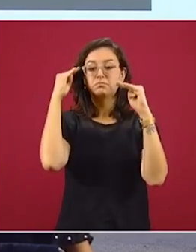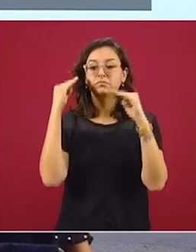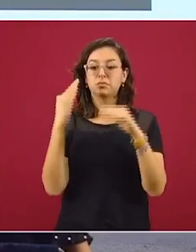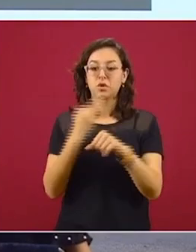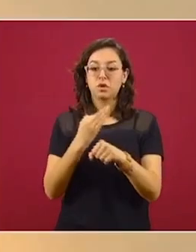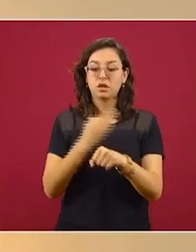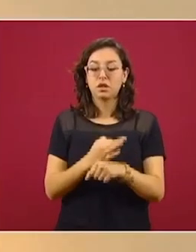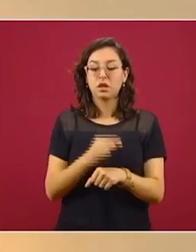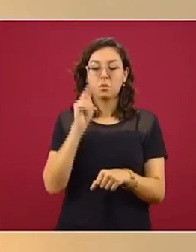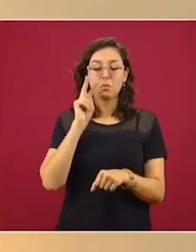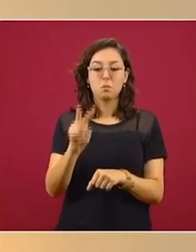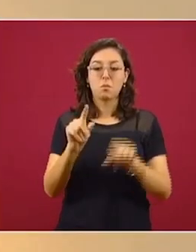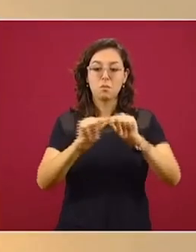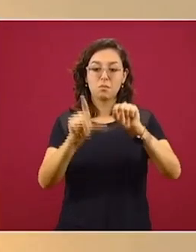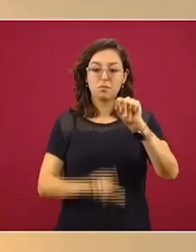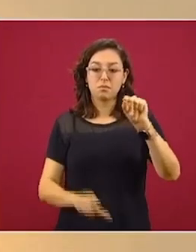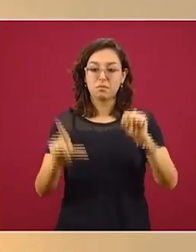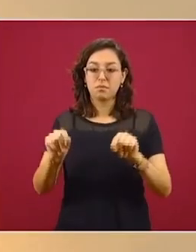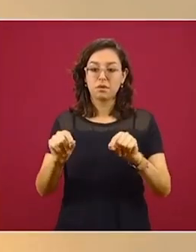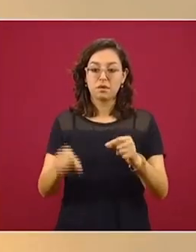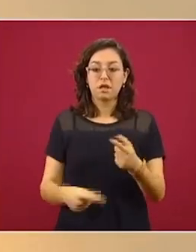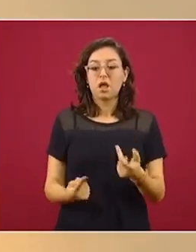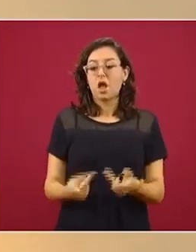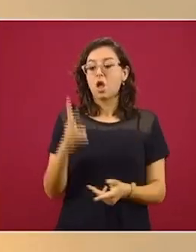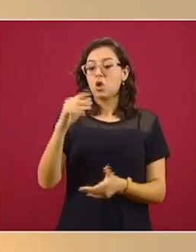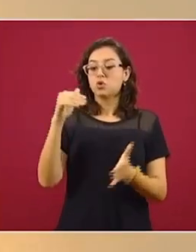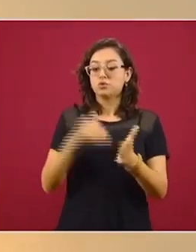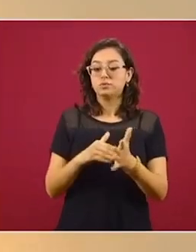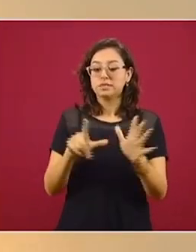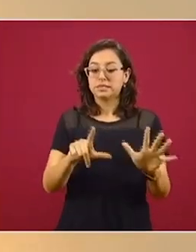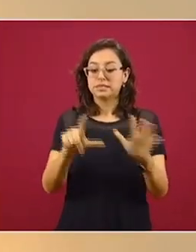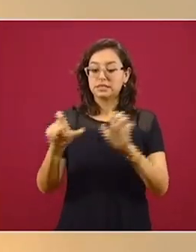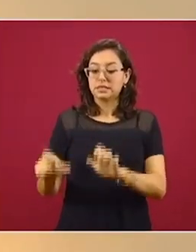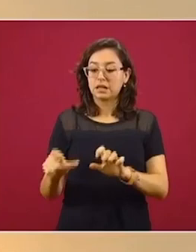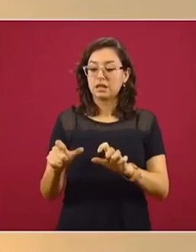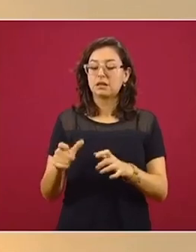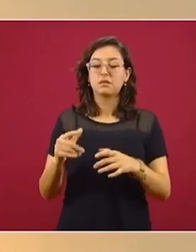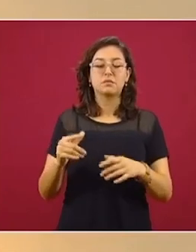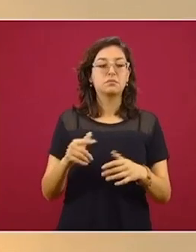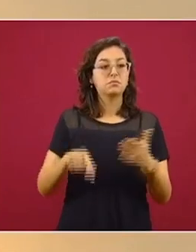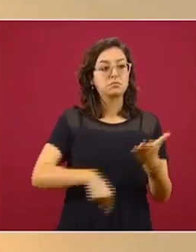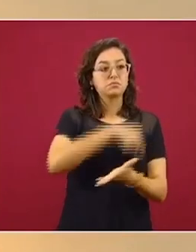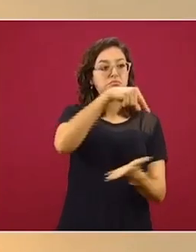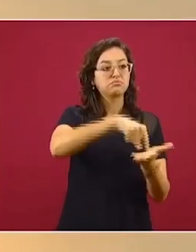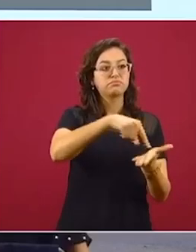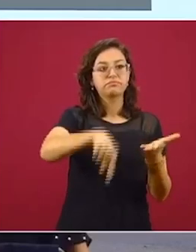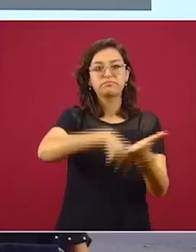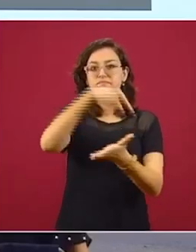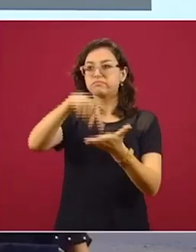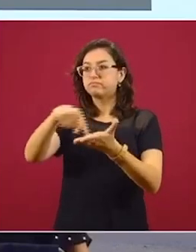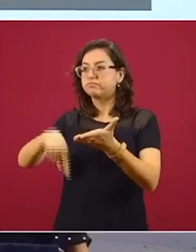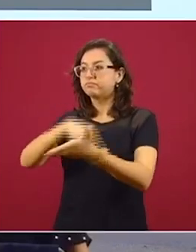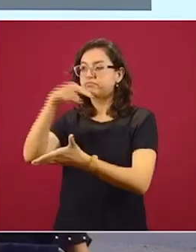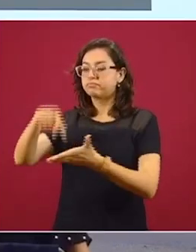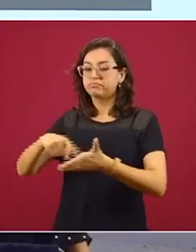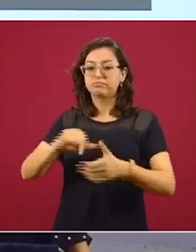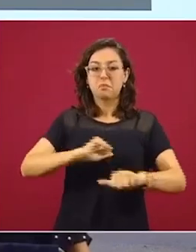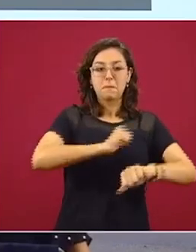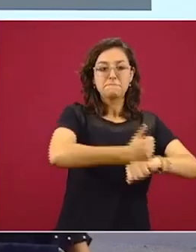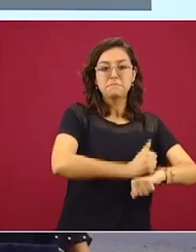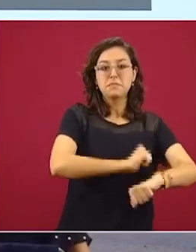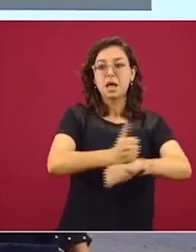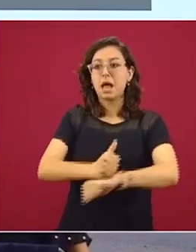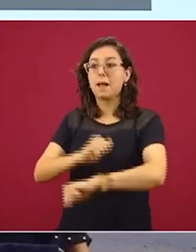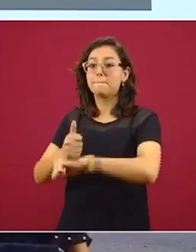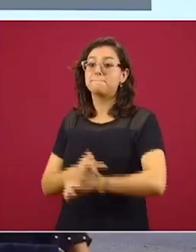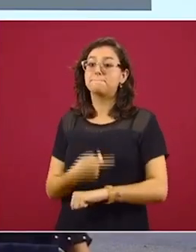nuestro mapa, hay que ubicar estas 2.700 sucursales para dar servicio principalmente a las